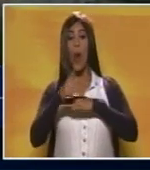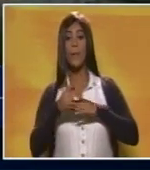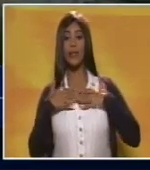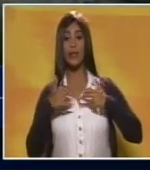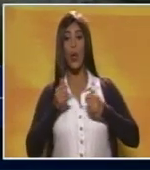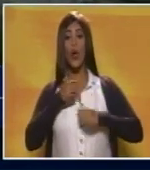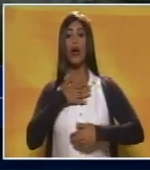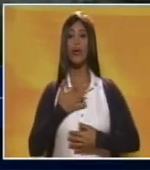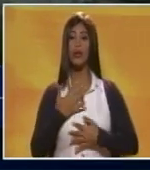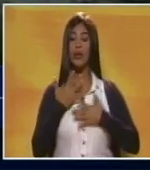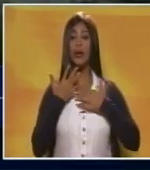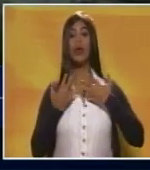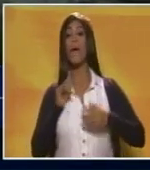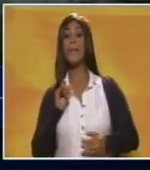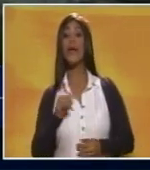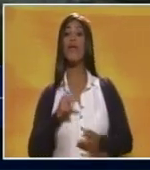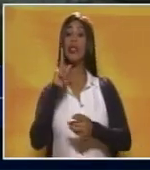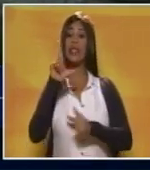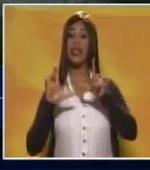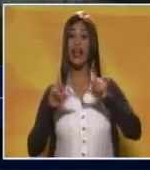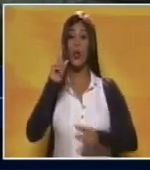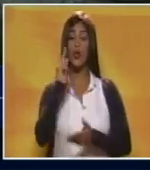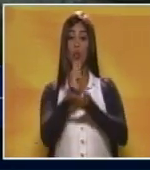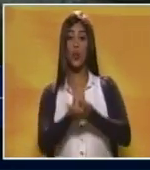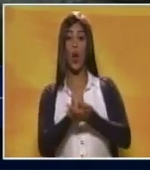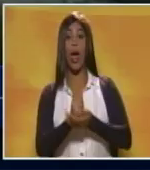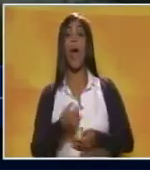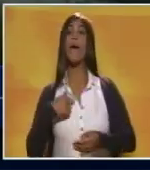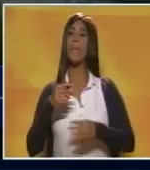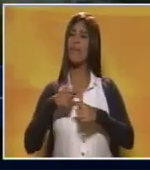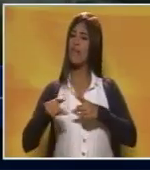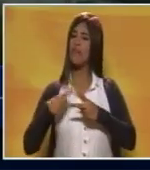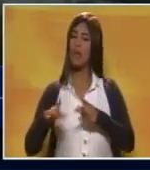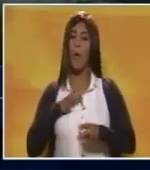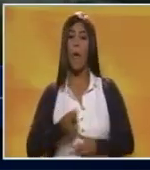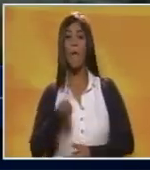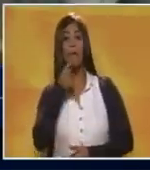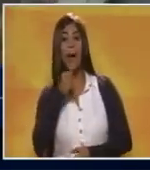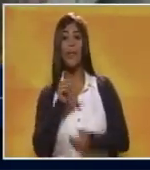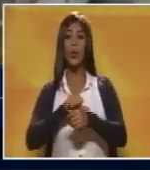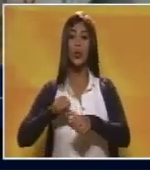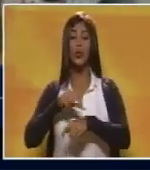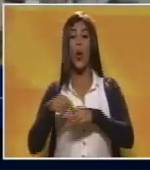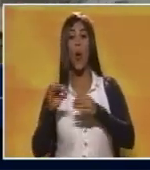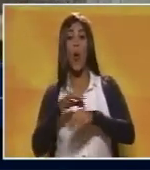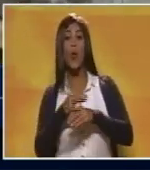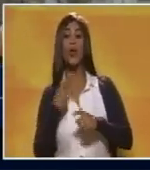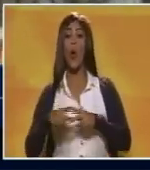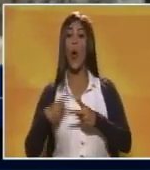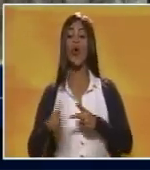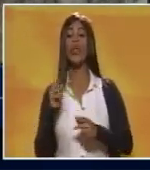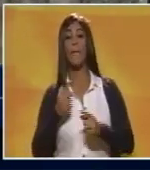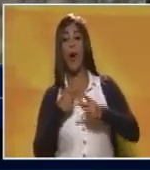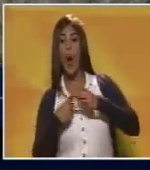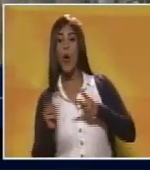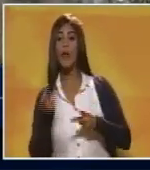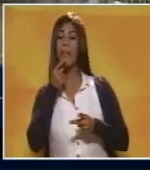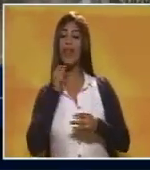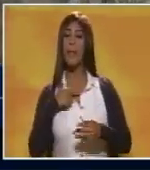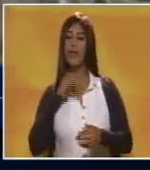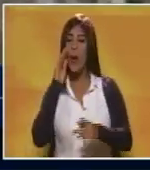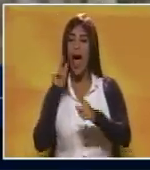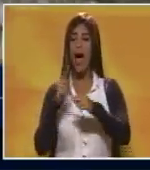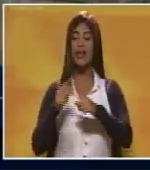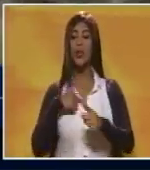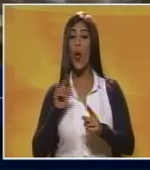de 71 toneladas de productos entre medicamentos y material médico quirúrgico, algunos medicamentos para la ruta materna, medicamentos también